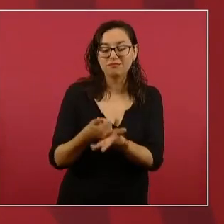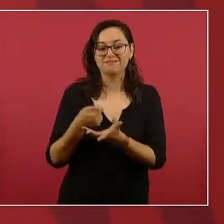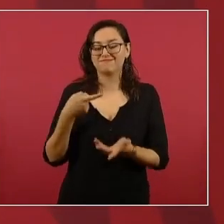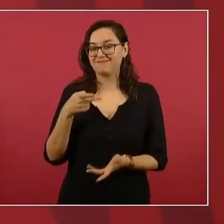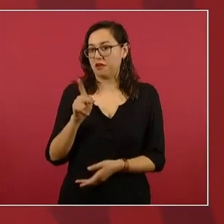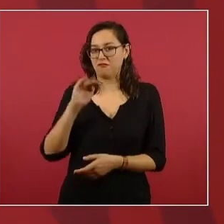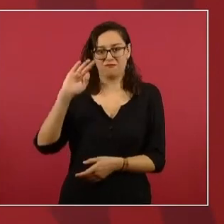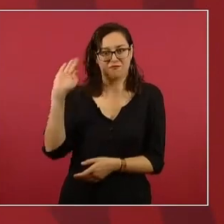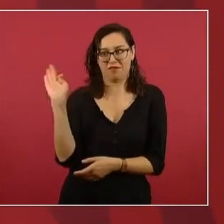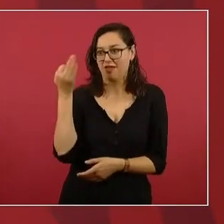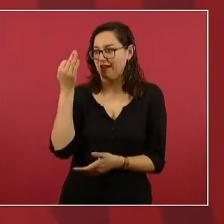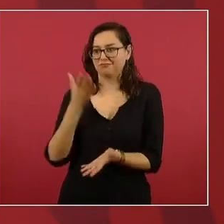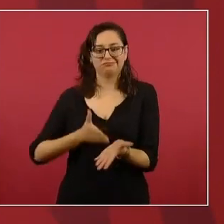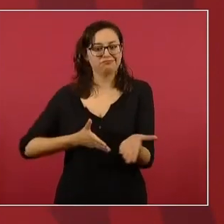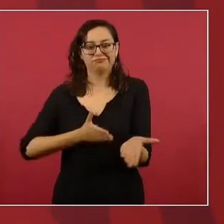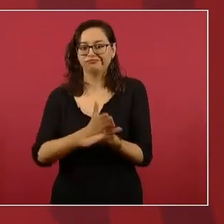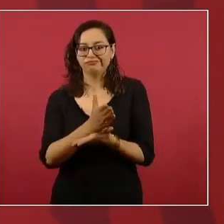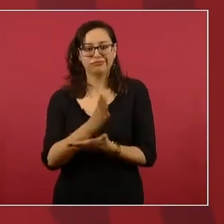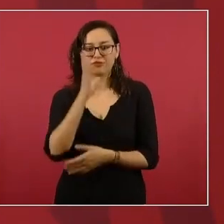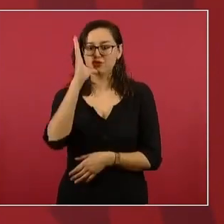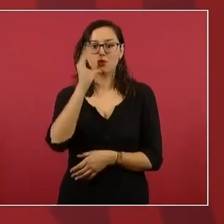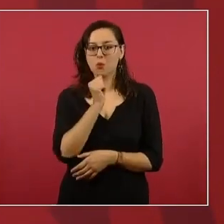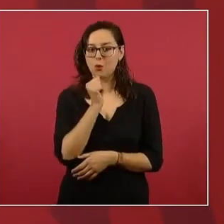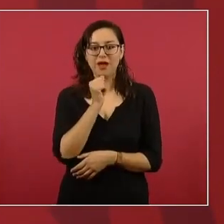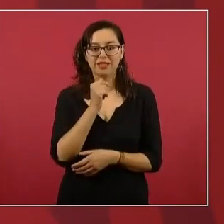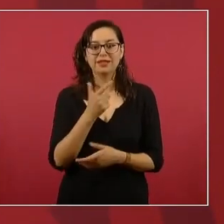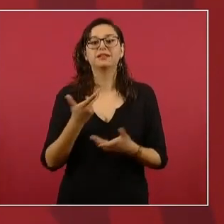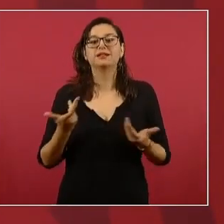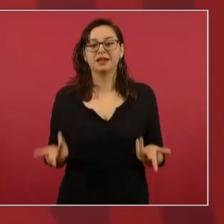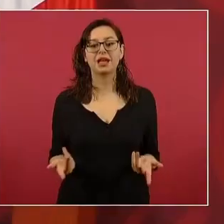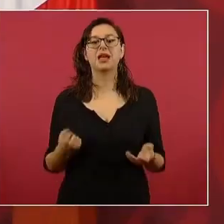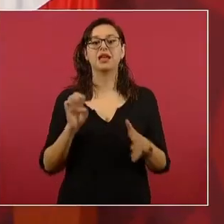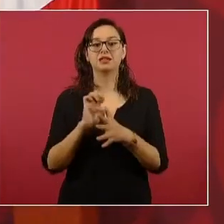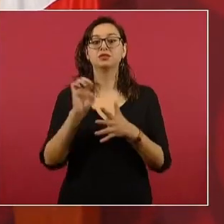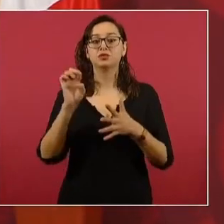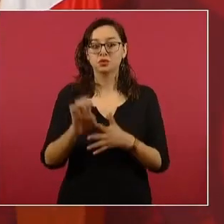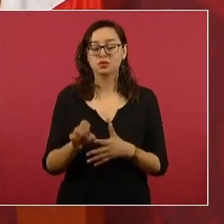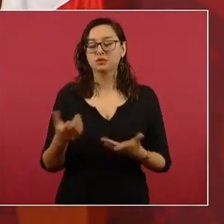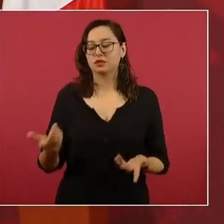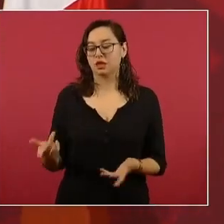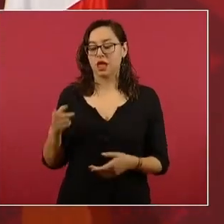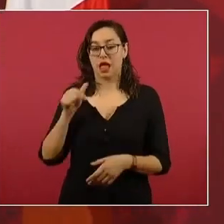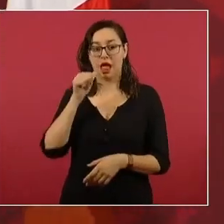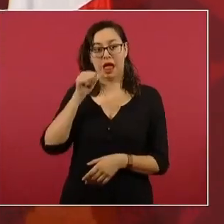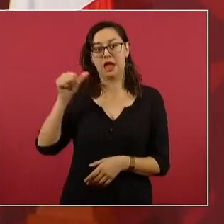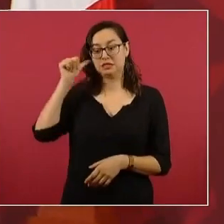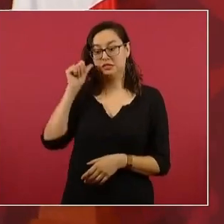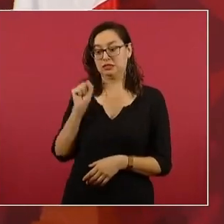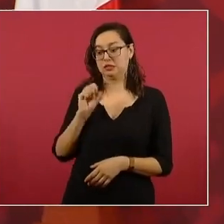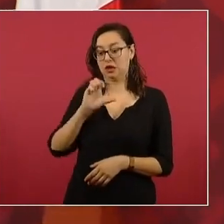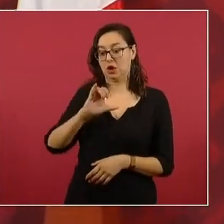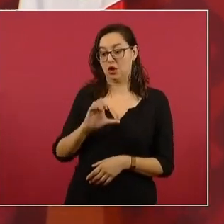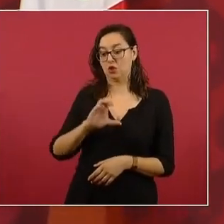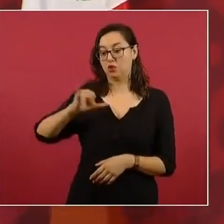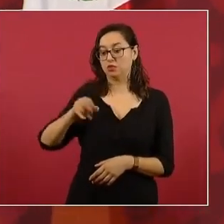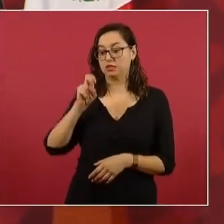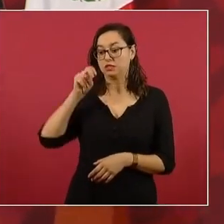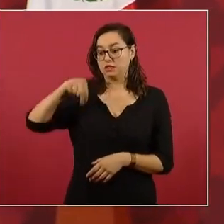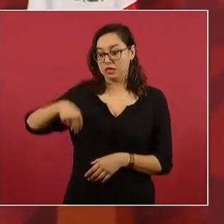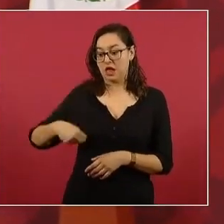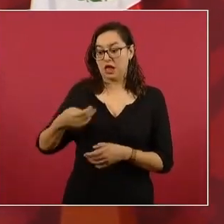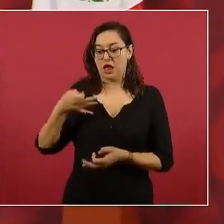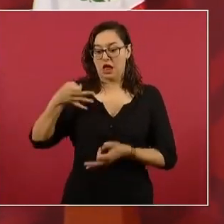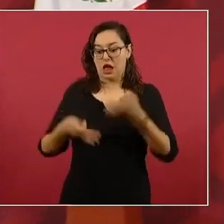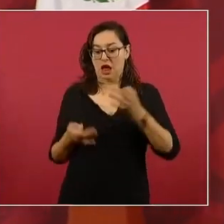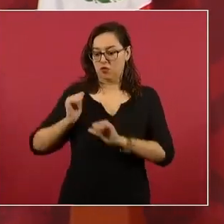Entonces ayer habló él de este tema y hay gente en el Poder